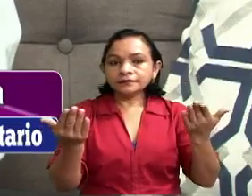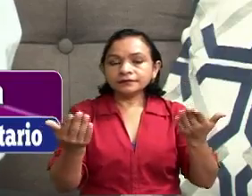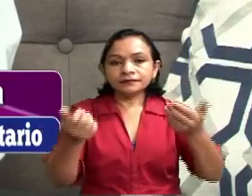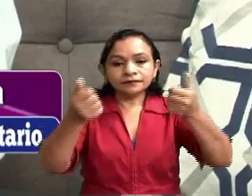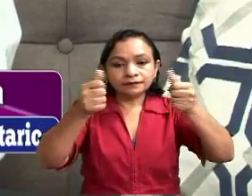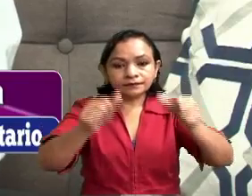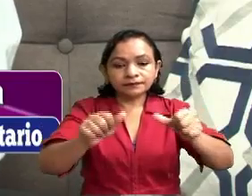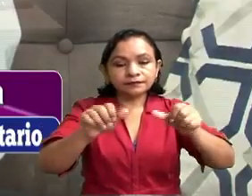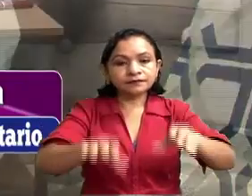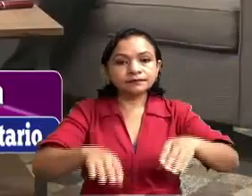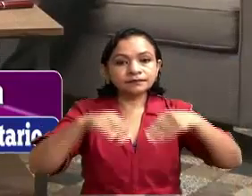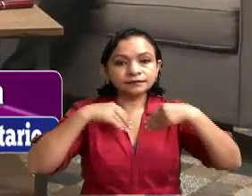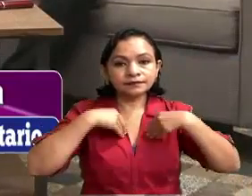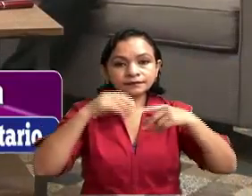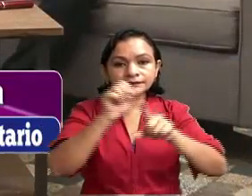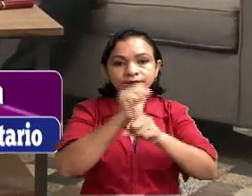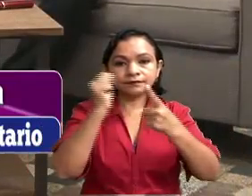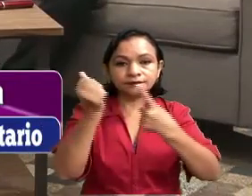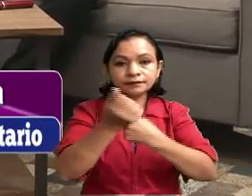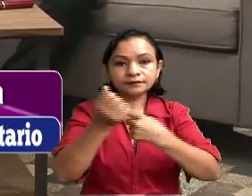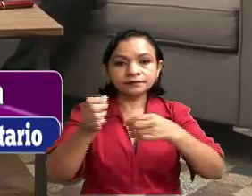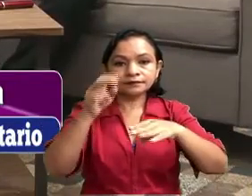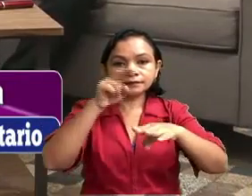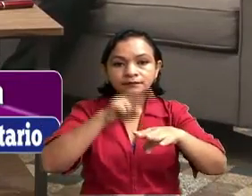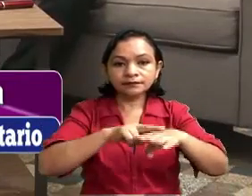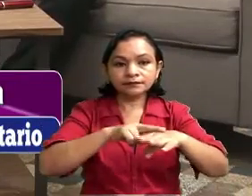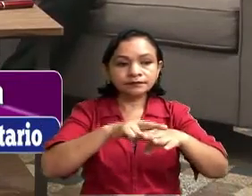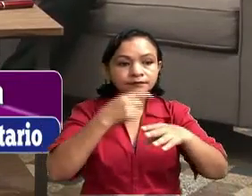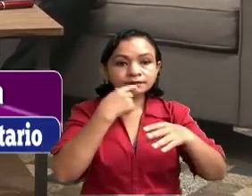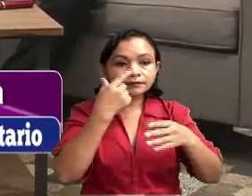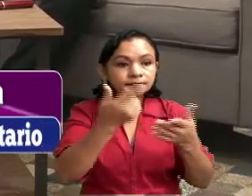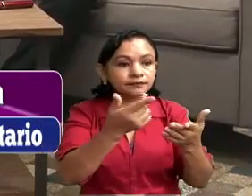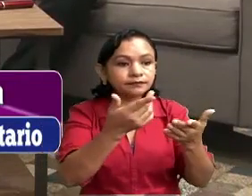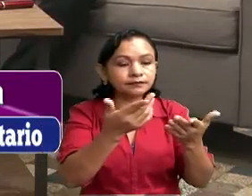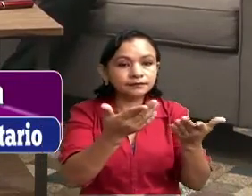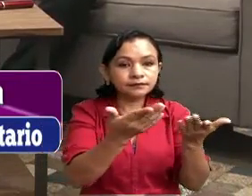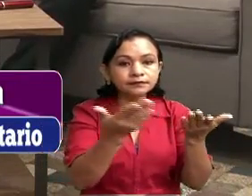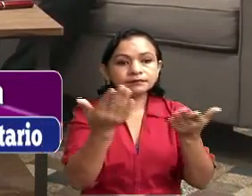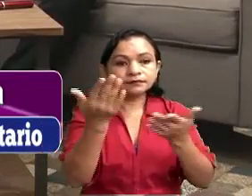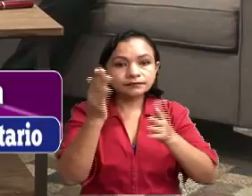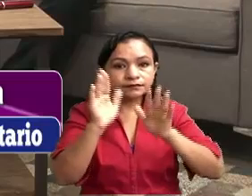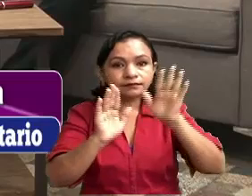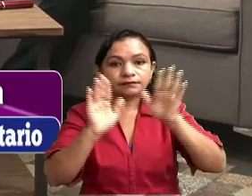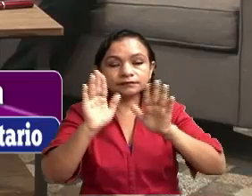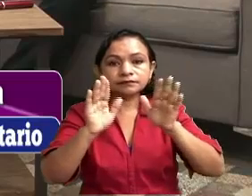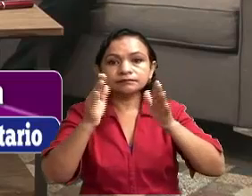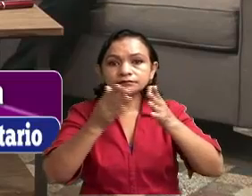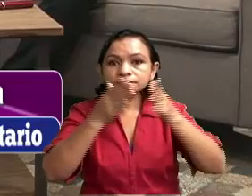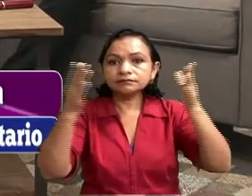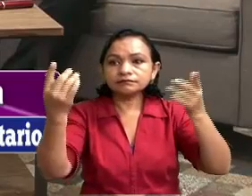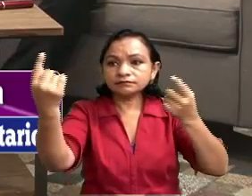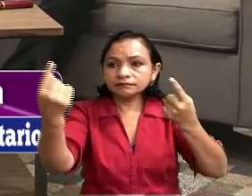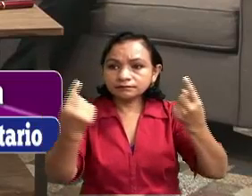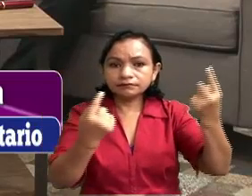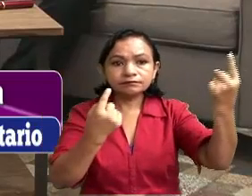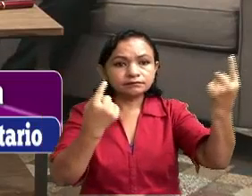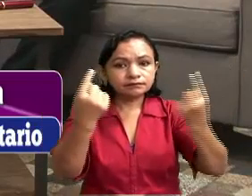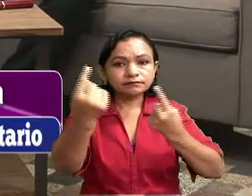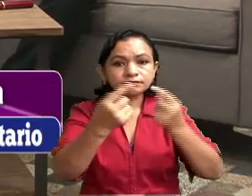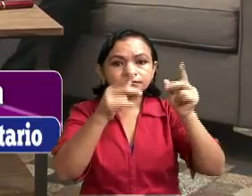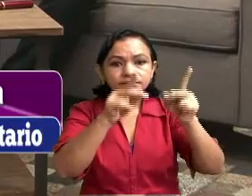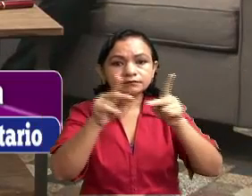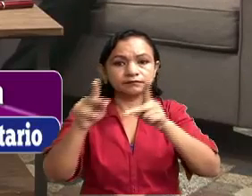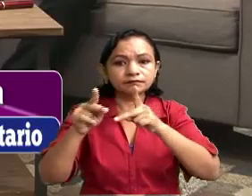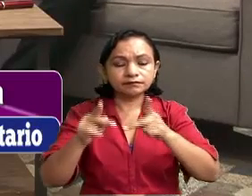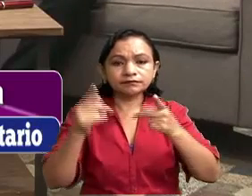aprobar en la Asamblea Nacional, y se le dio participación, vos te acordás, en un proceso, todo proceso consulta, bien, amplio, que se discutió ampliamente